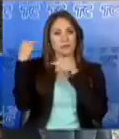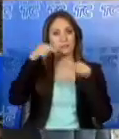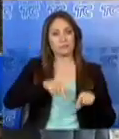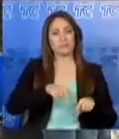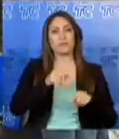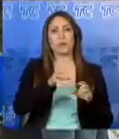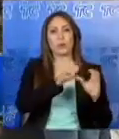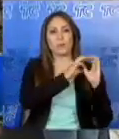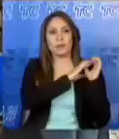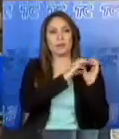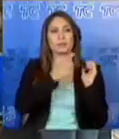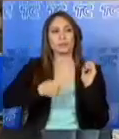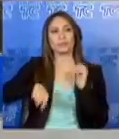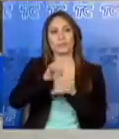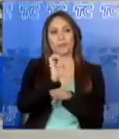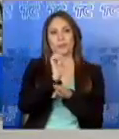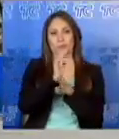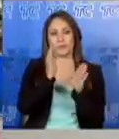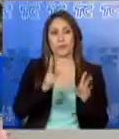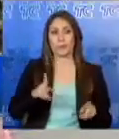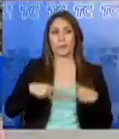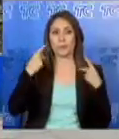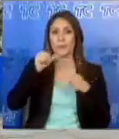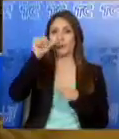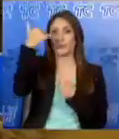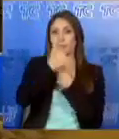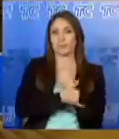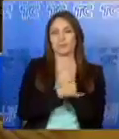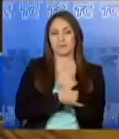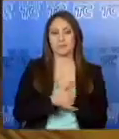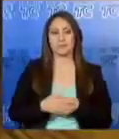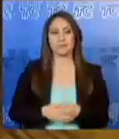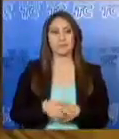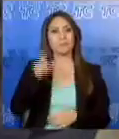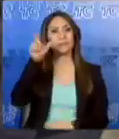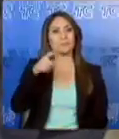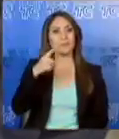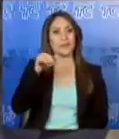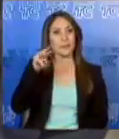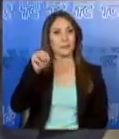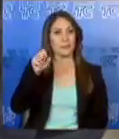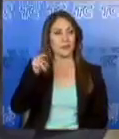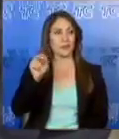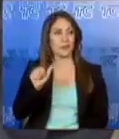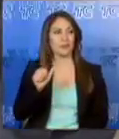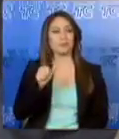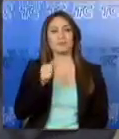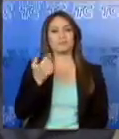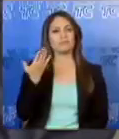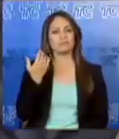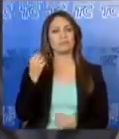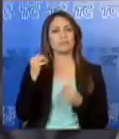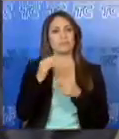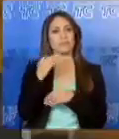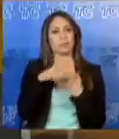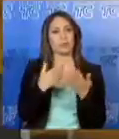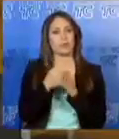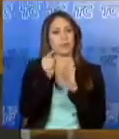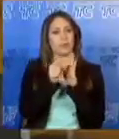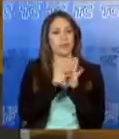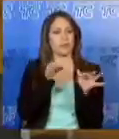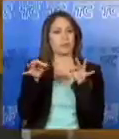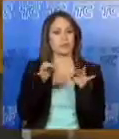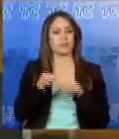y obligaciones para los ecuatorianos que viven en el exterior, según Jimena Peña, asambleísta, quien detalla una parte de ellos. De